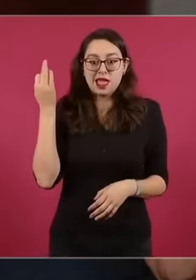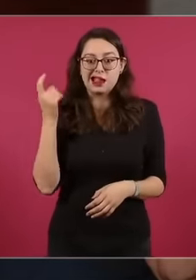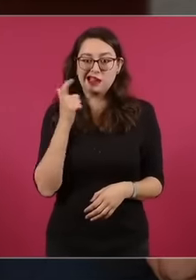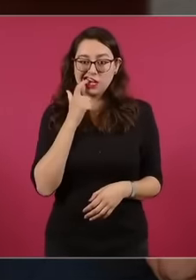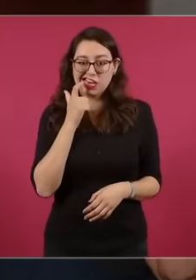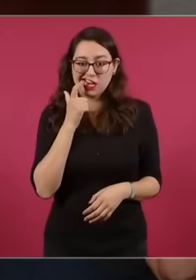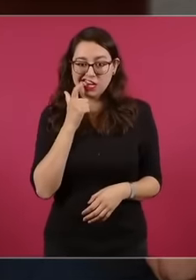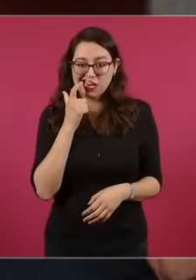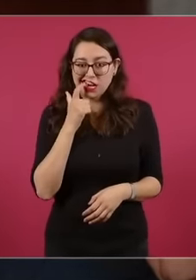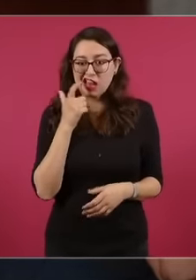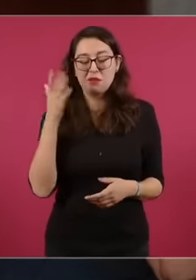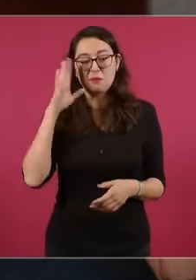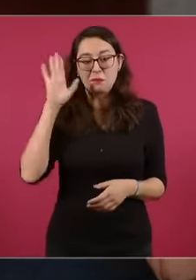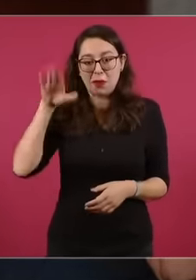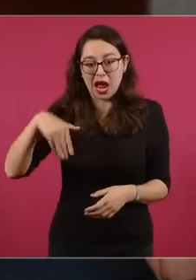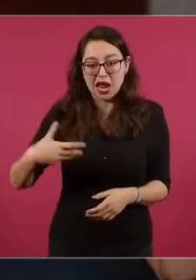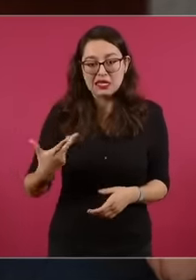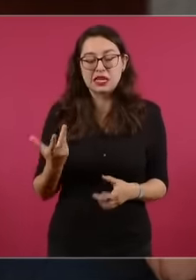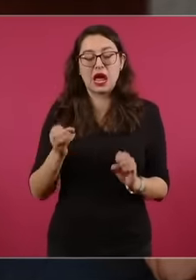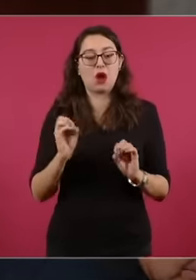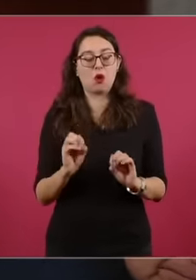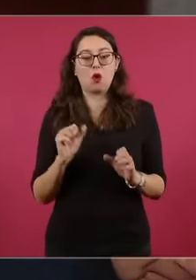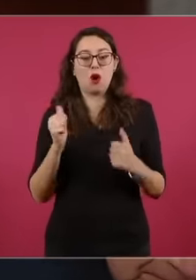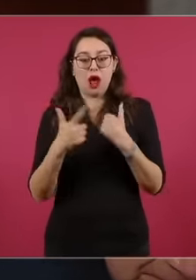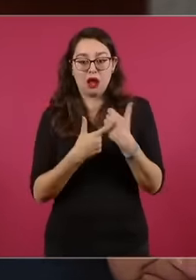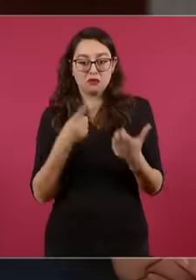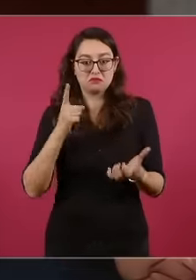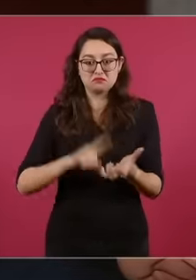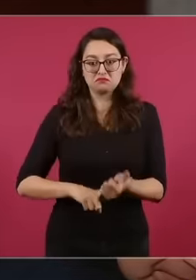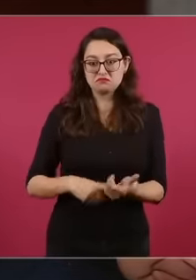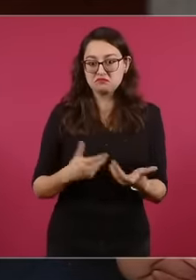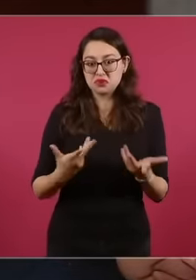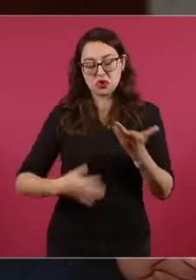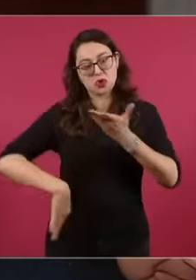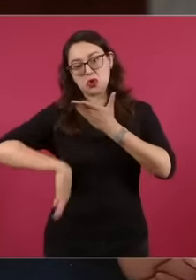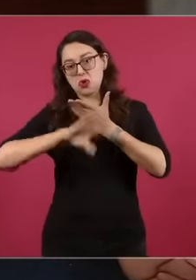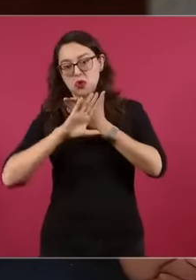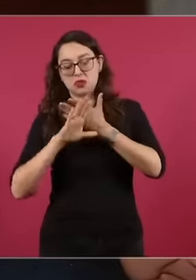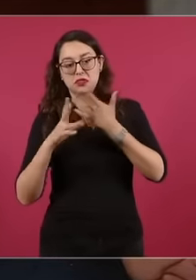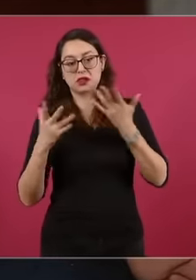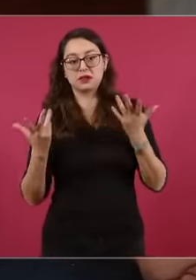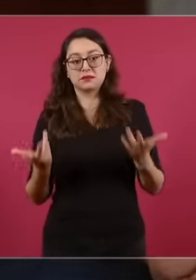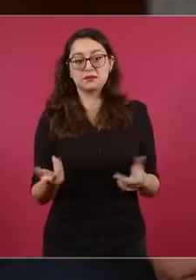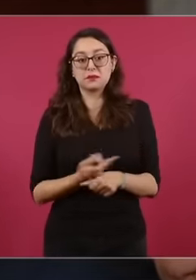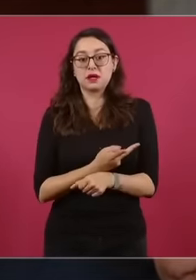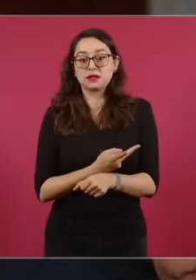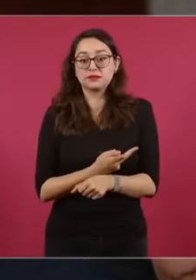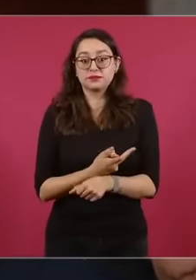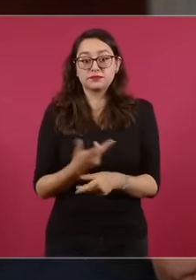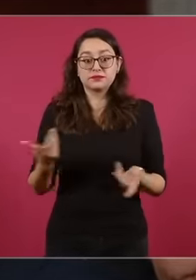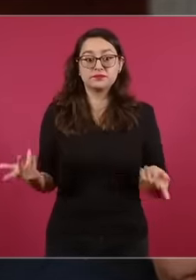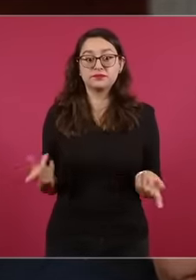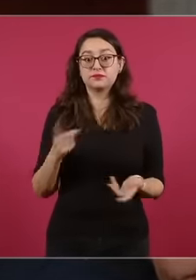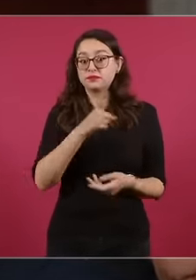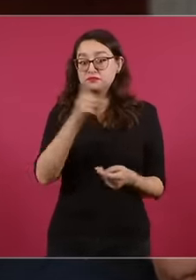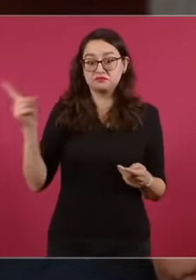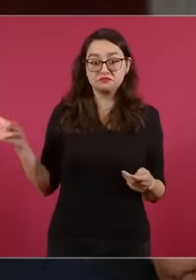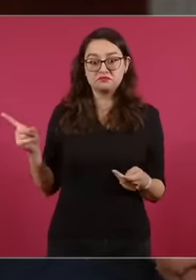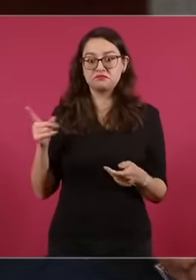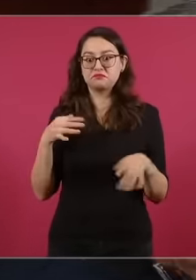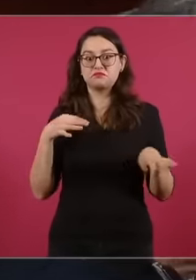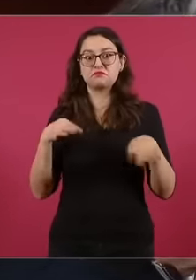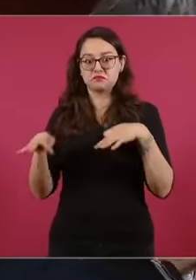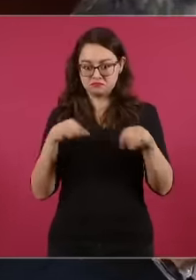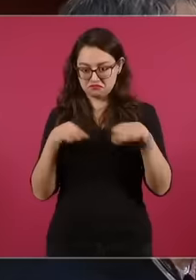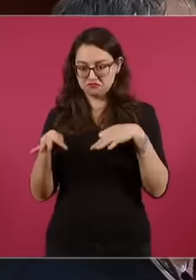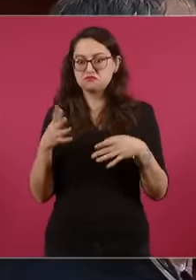poder o con la gente que tiene recursos, y los están negando como trabajadores. Ellos tienen